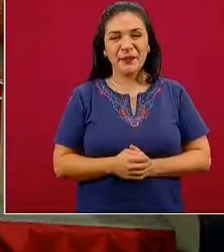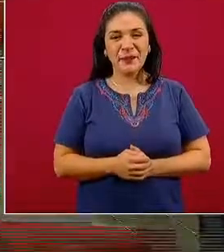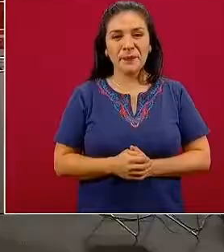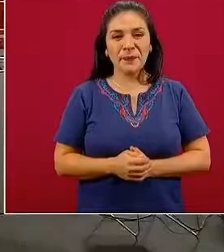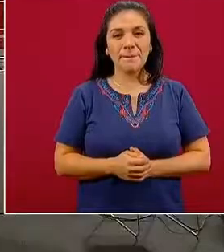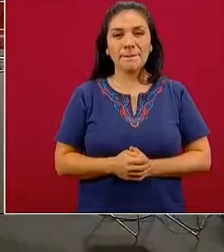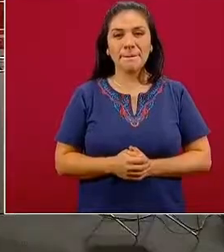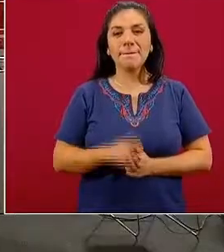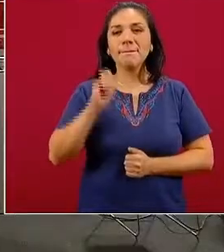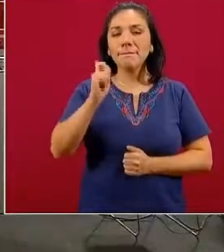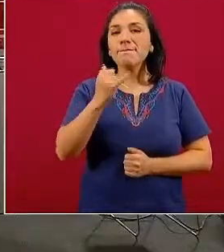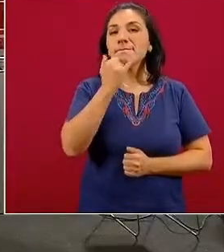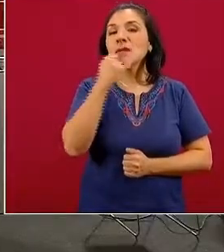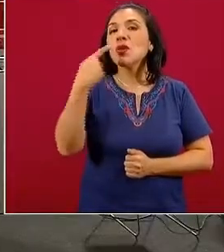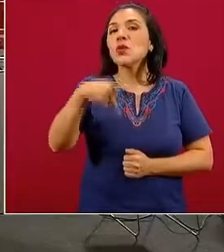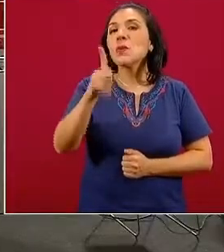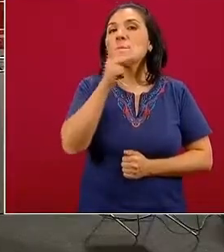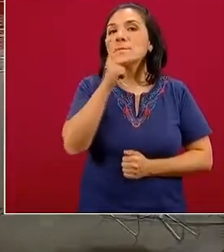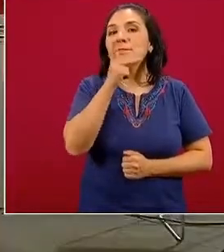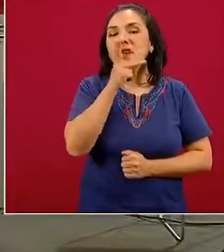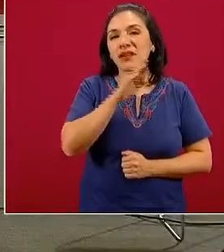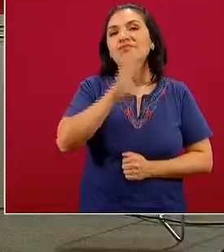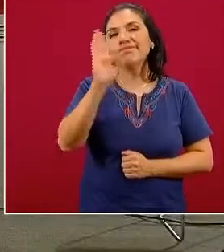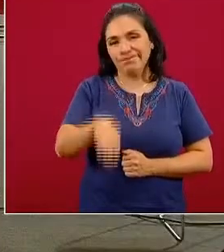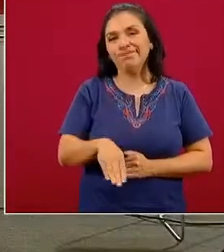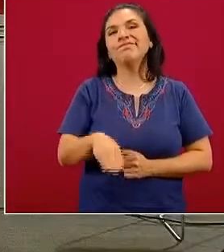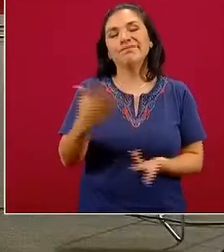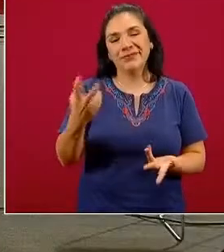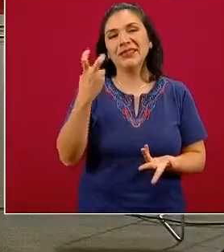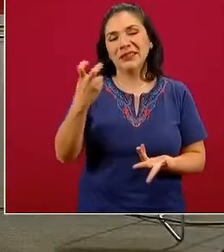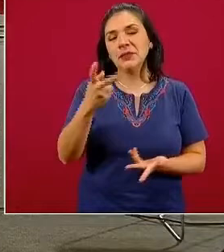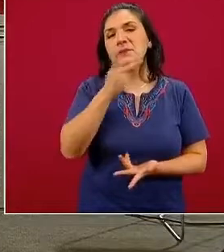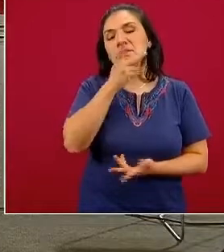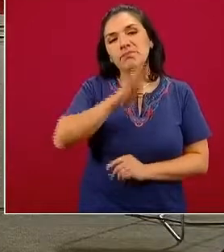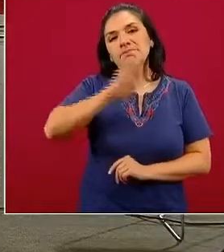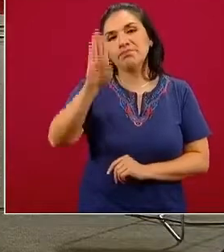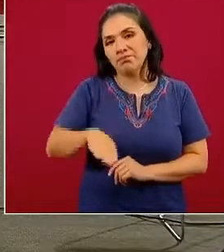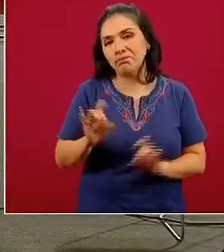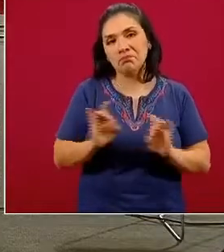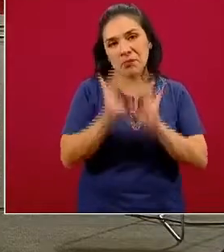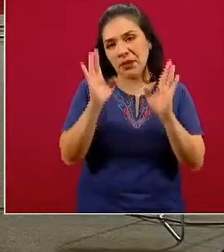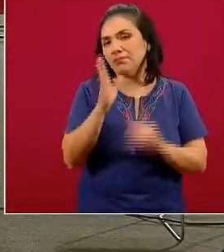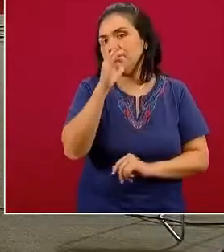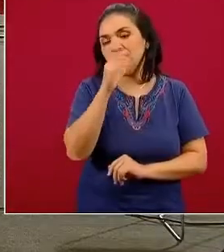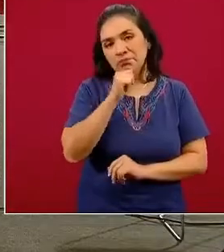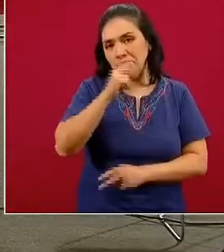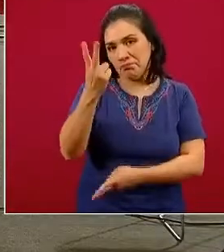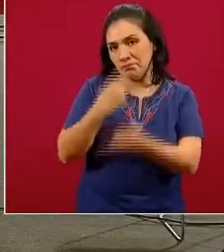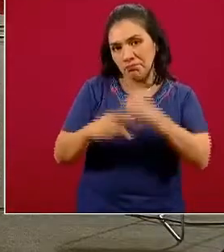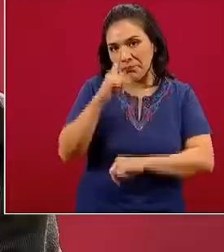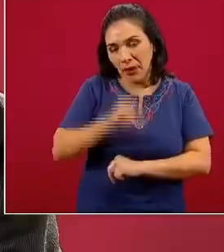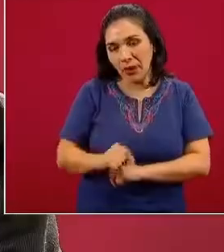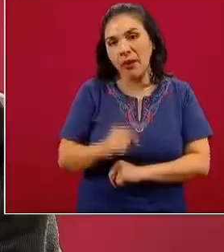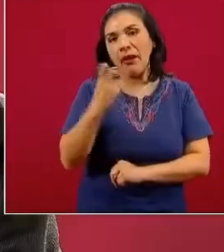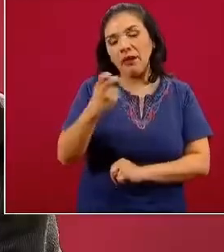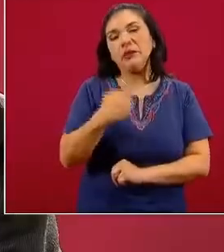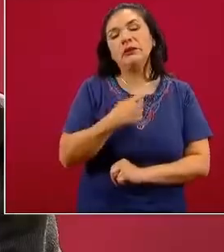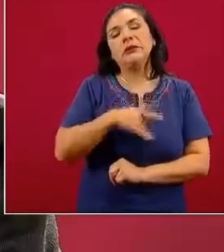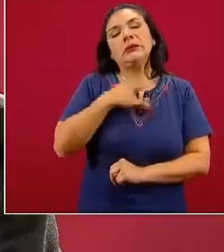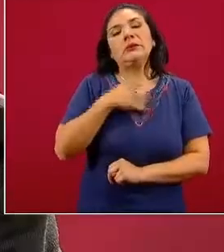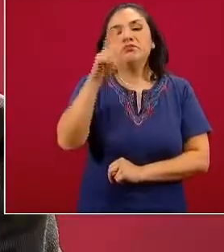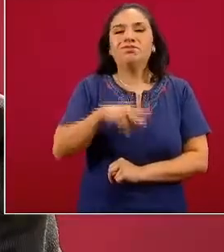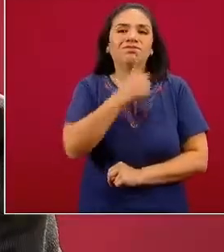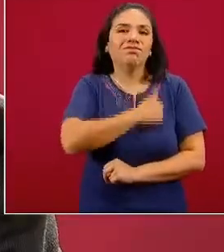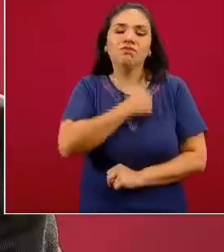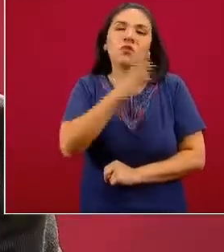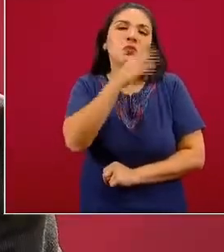estoy limpia. Fue cuando tu papá, efectivamente, fue cuando falleció su papá. Sí. Y en ese momento pues lamentamos, pero era obvio que